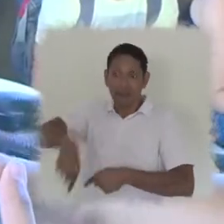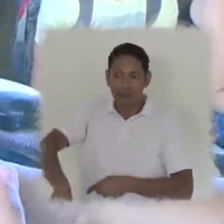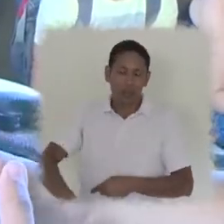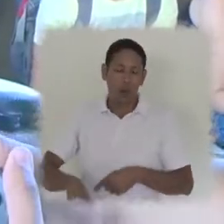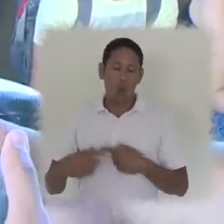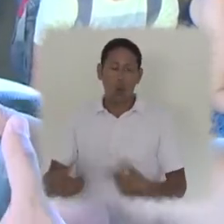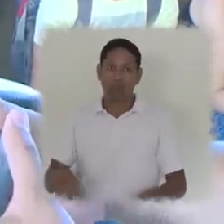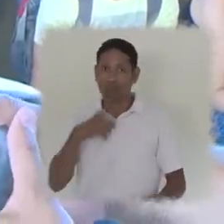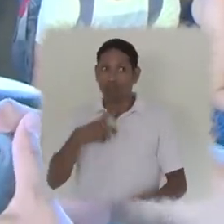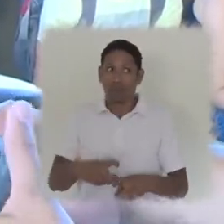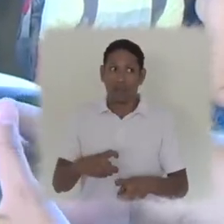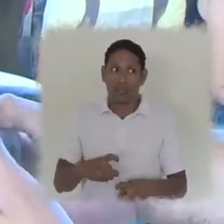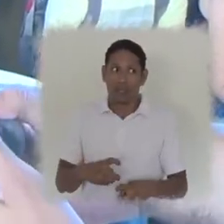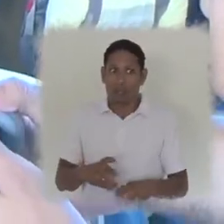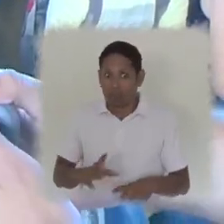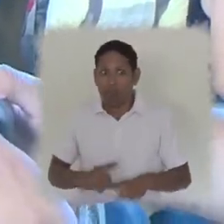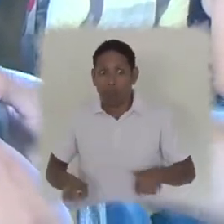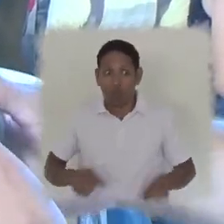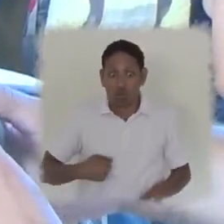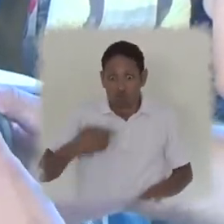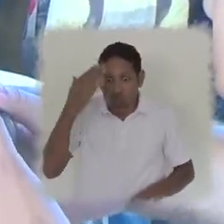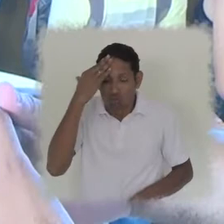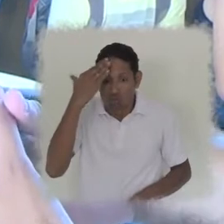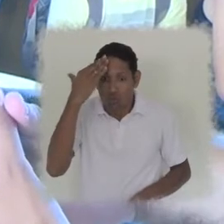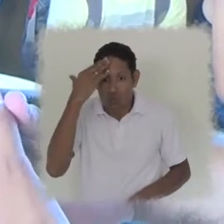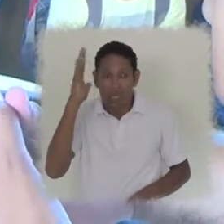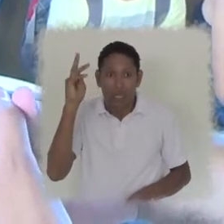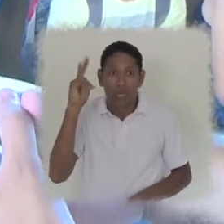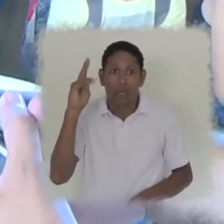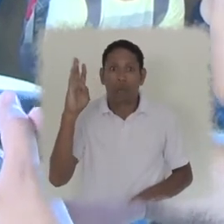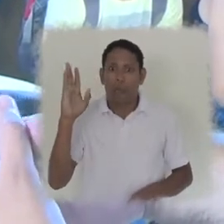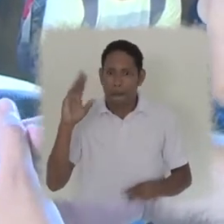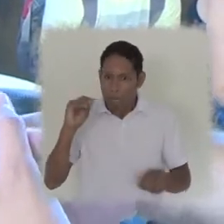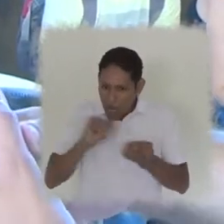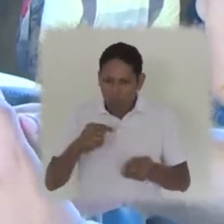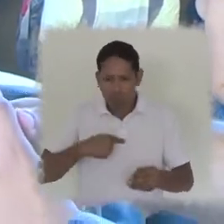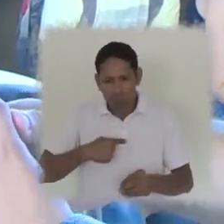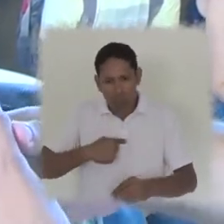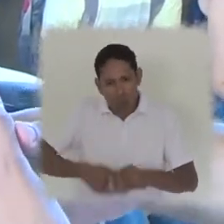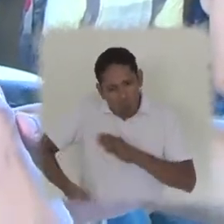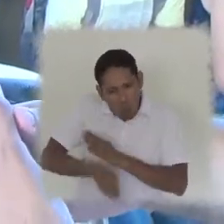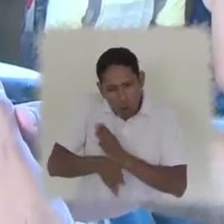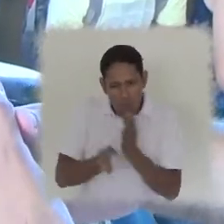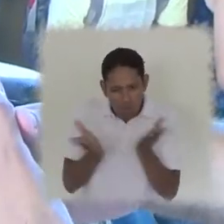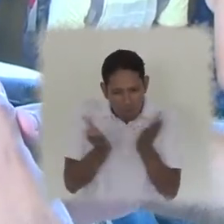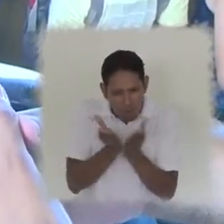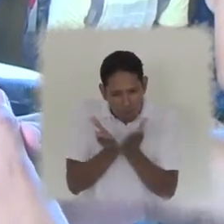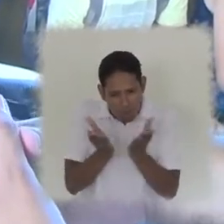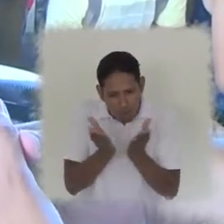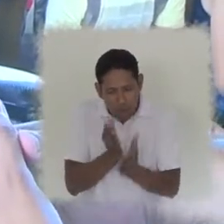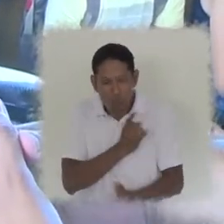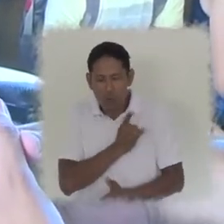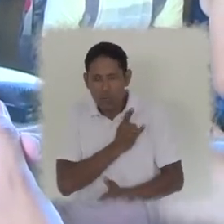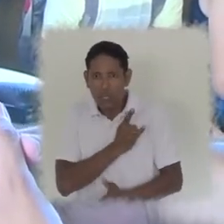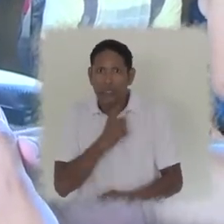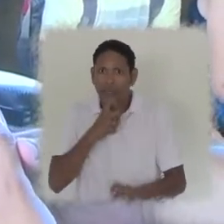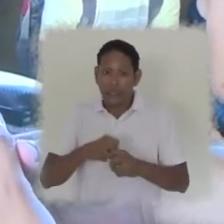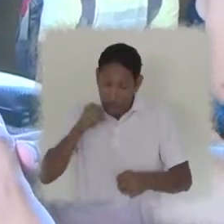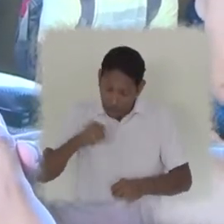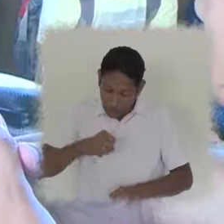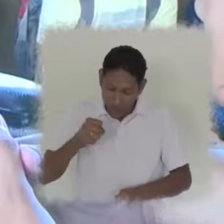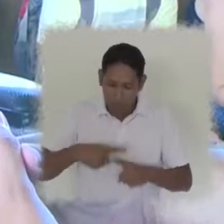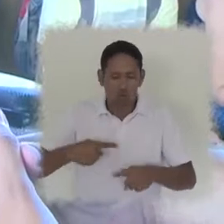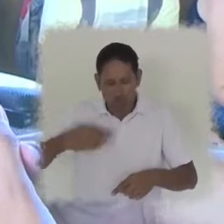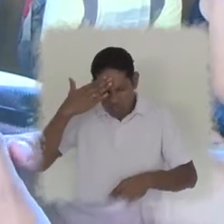aquí. Es difícil, entonces también yo sé que va a ser difícil mantenerme aquí en esta universidad, pero